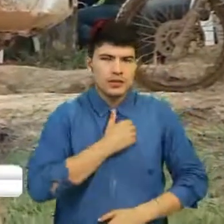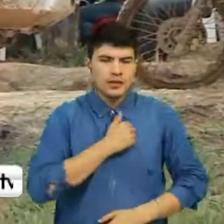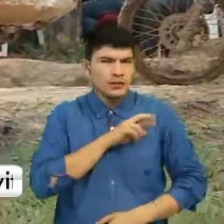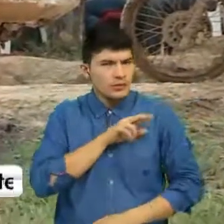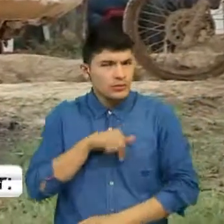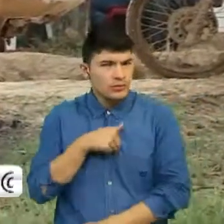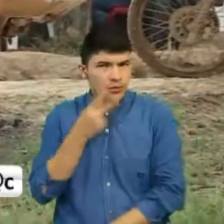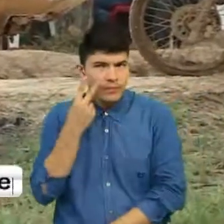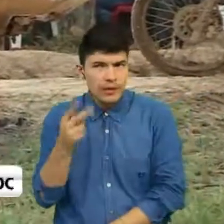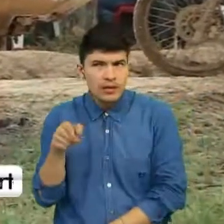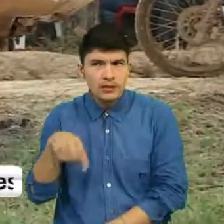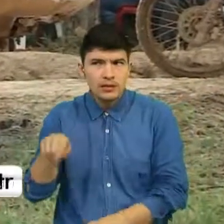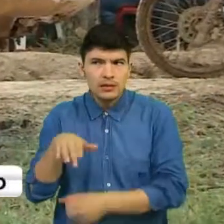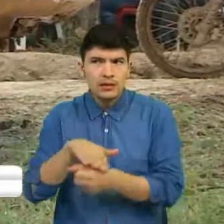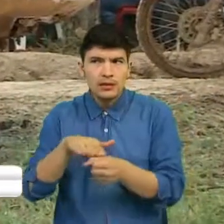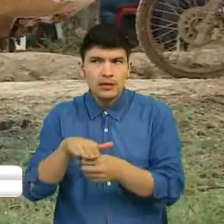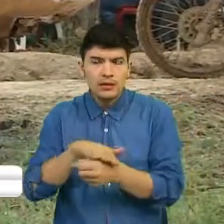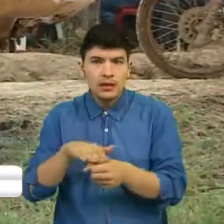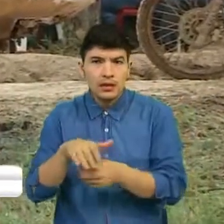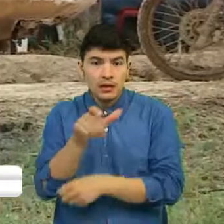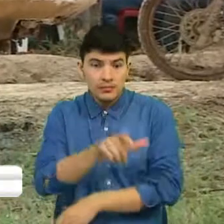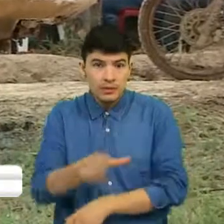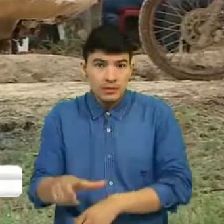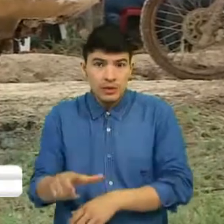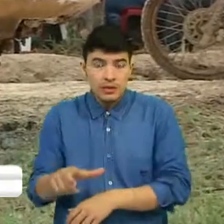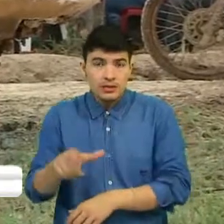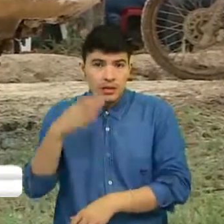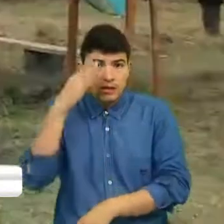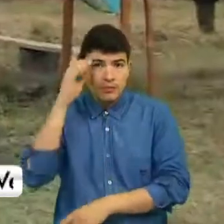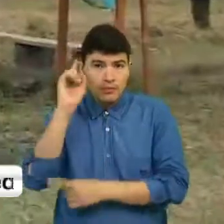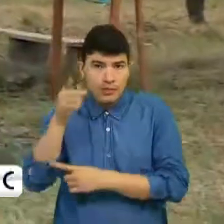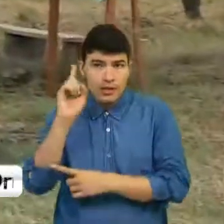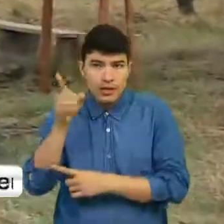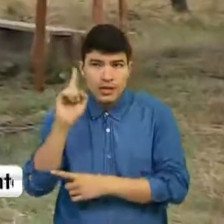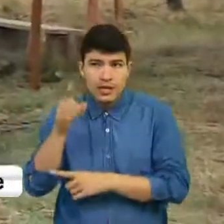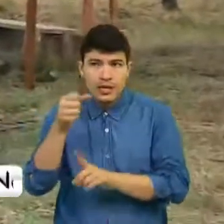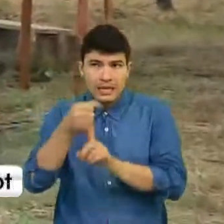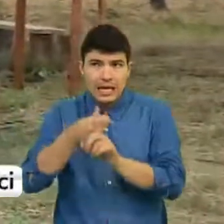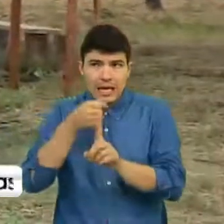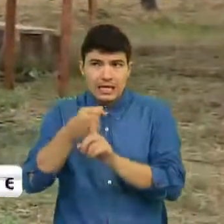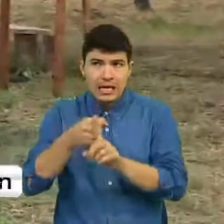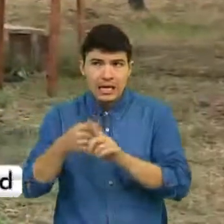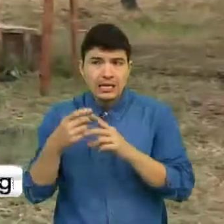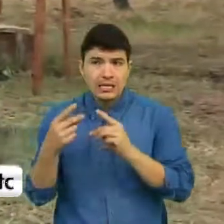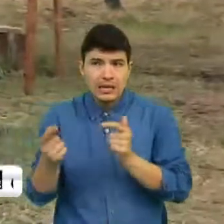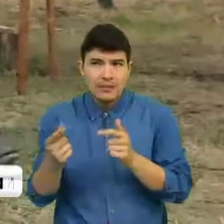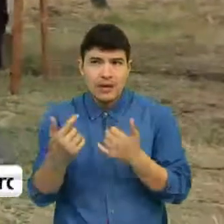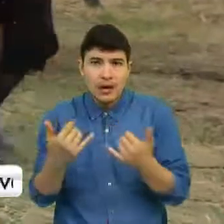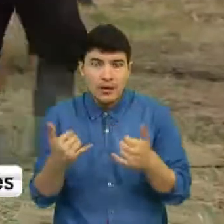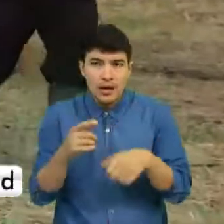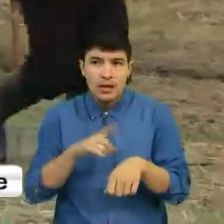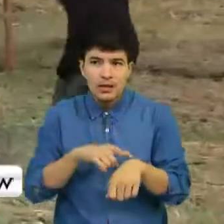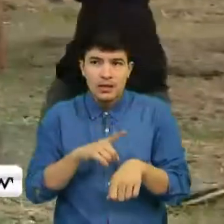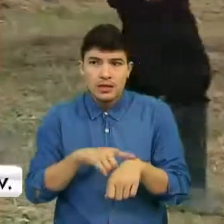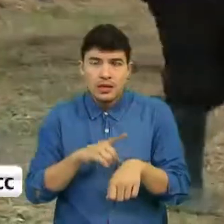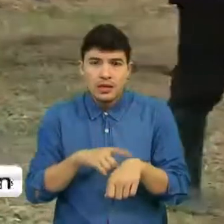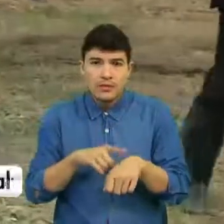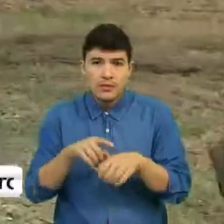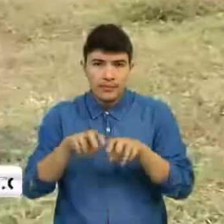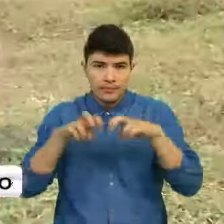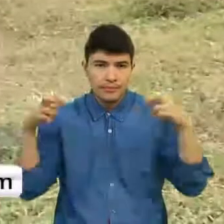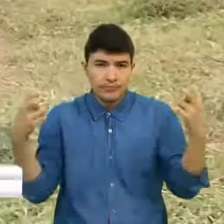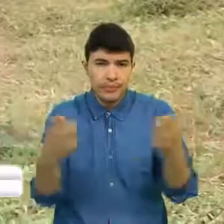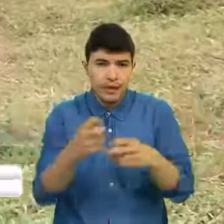es que la fuerza política van a intentar de moverse en este espacio del Congreso de la